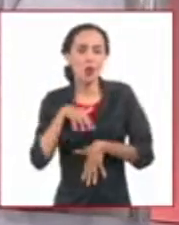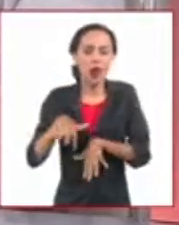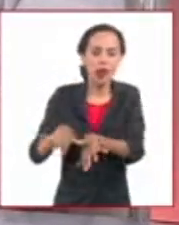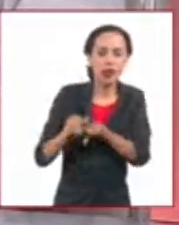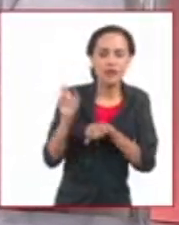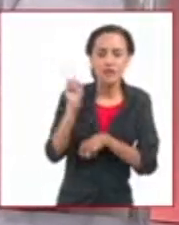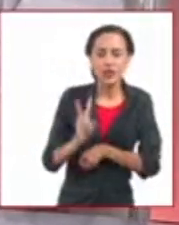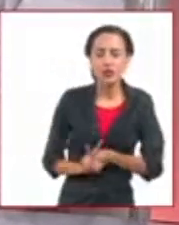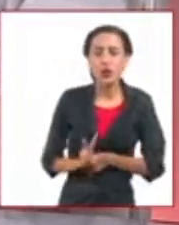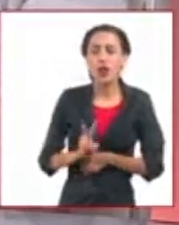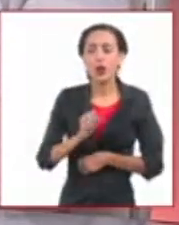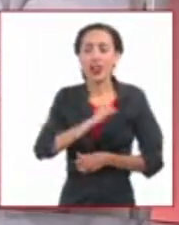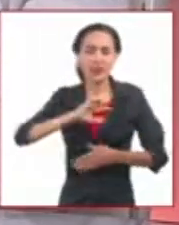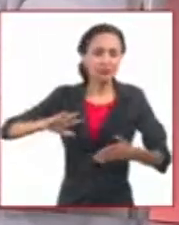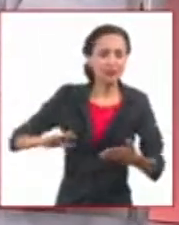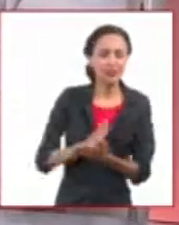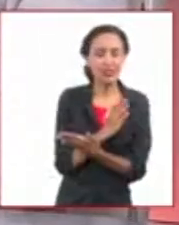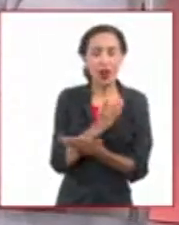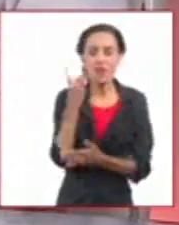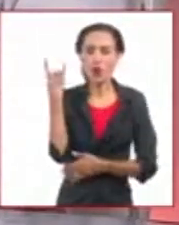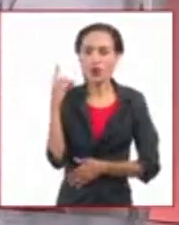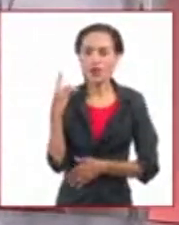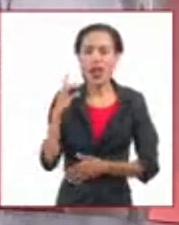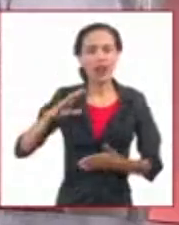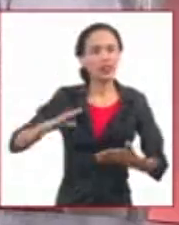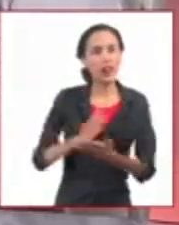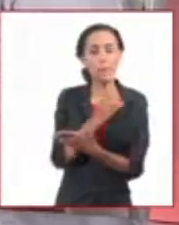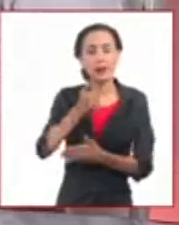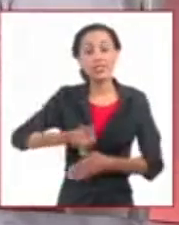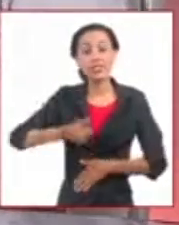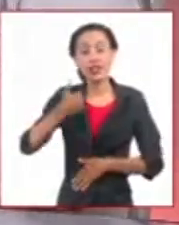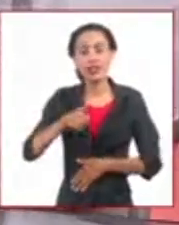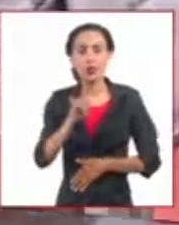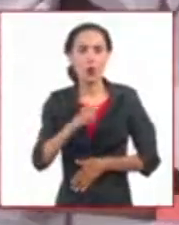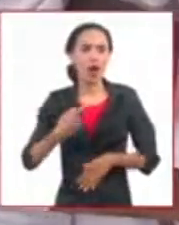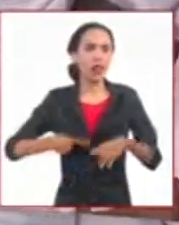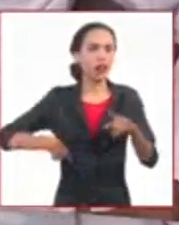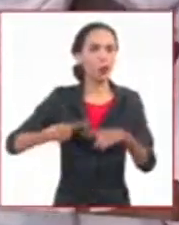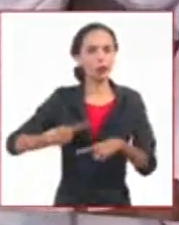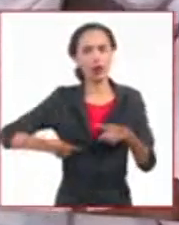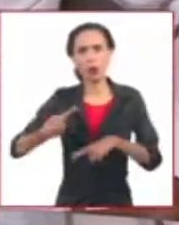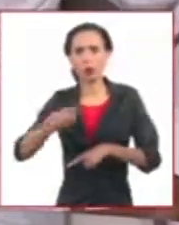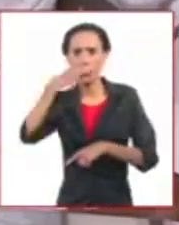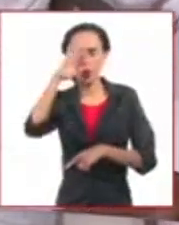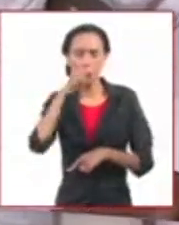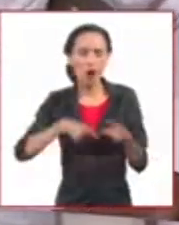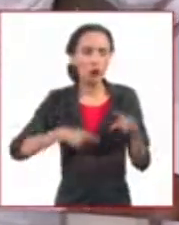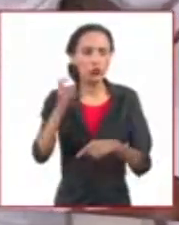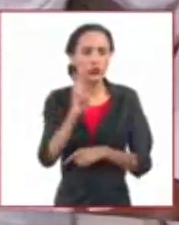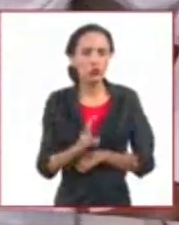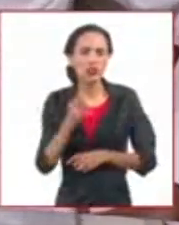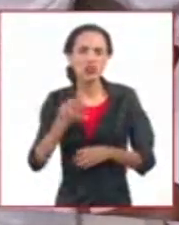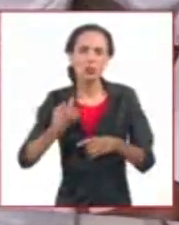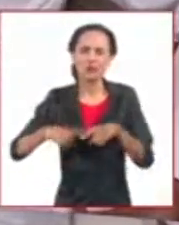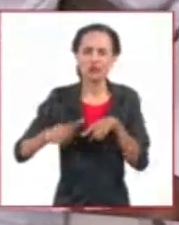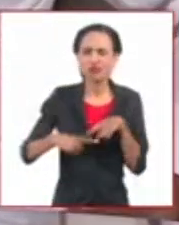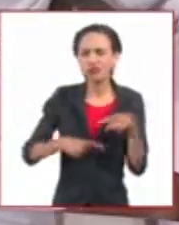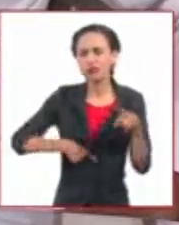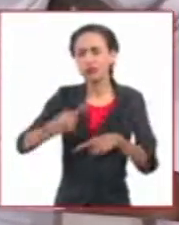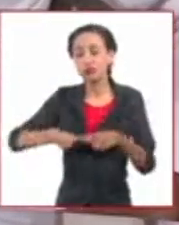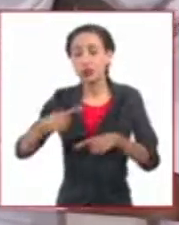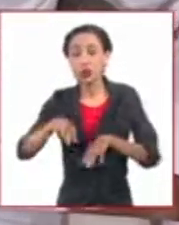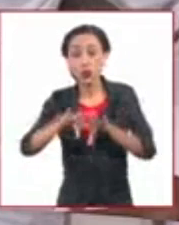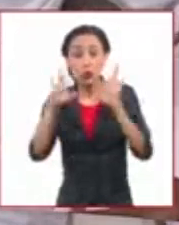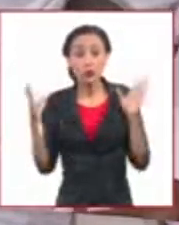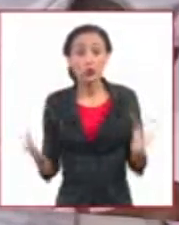contra evo morales en bolivia y el acoso contra cuba y contra venezuela y todo eso en la época en que